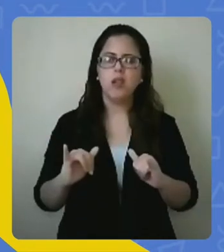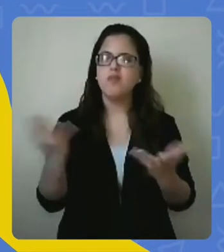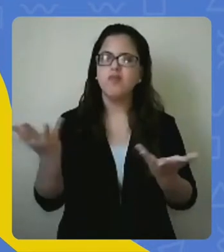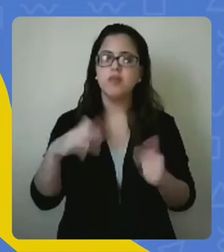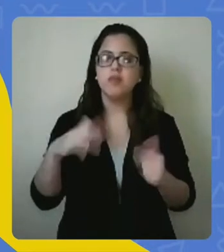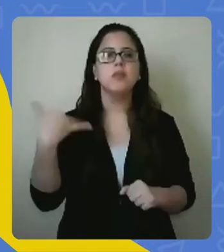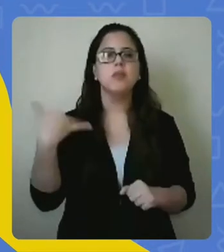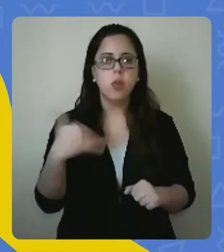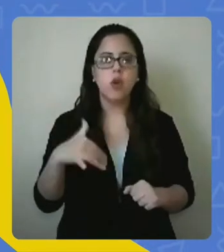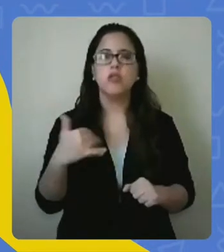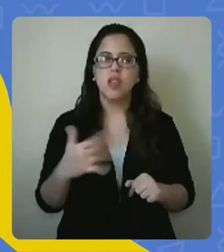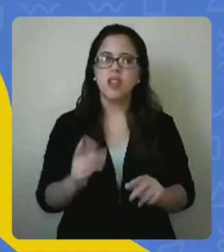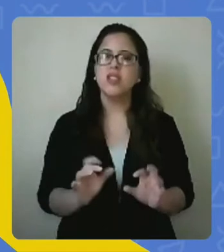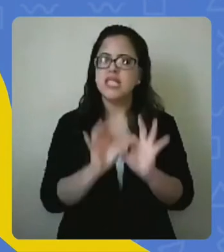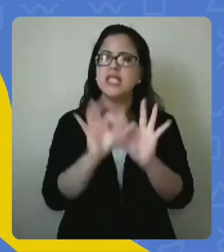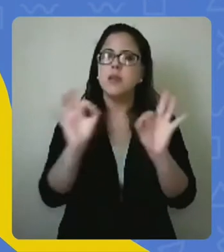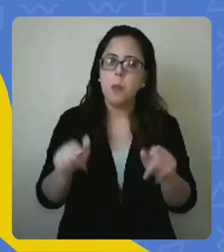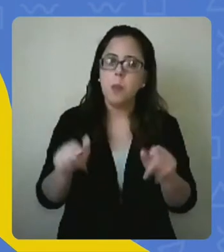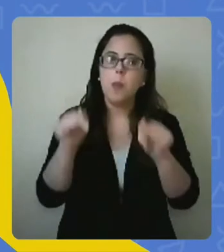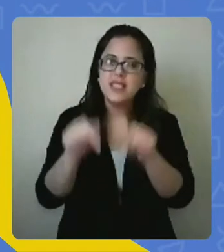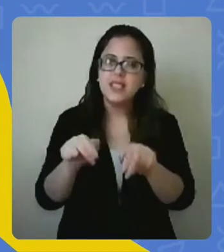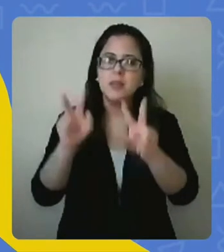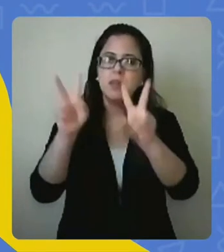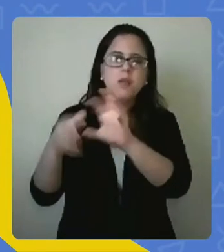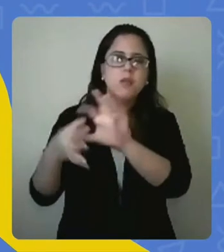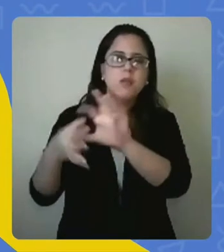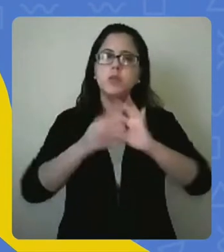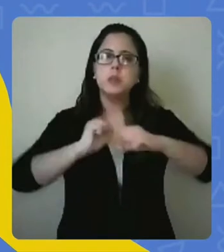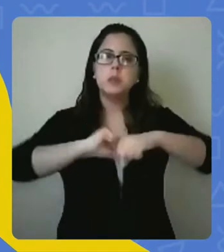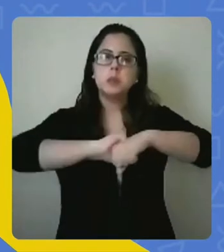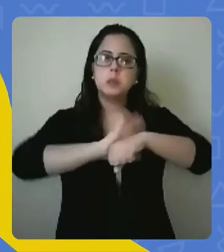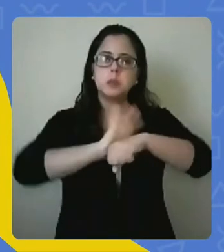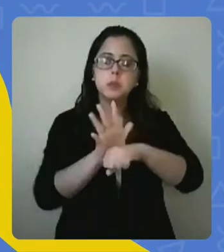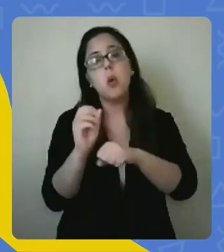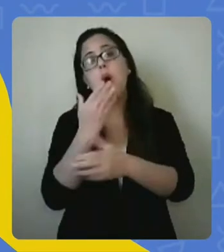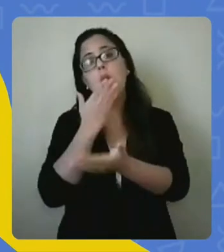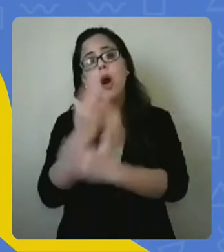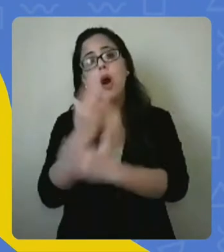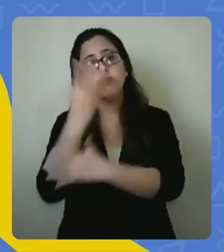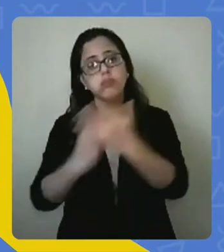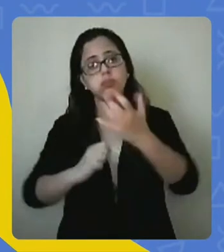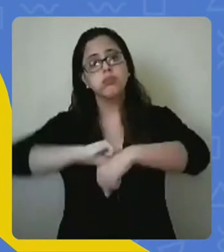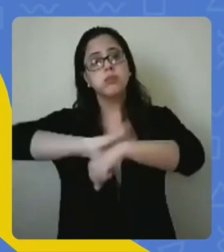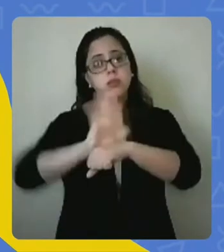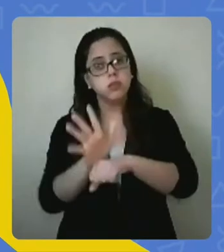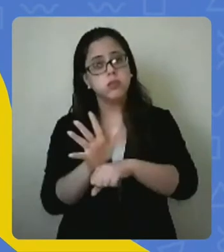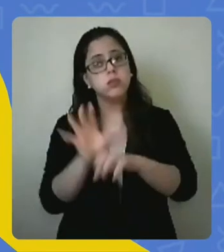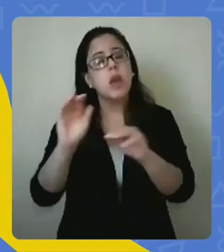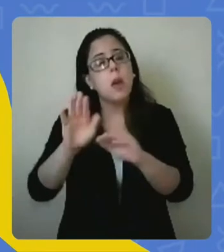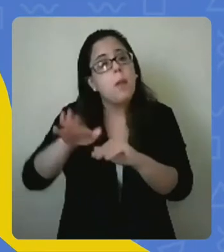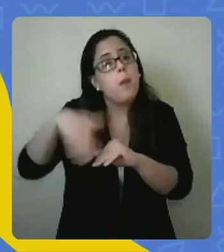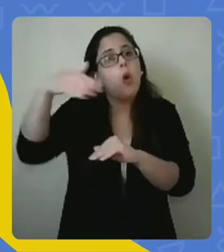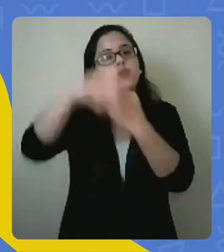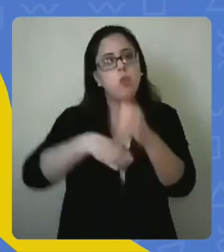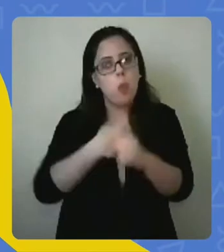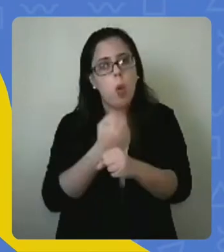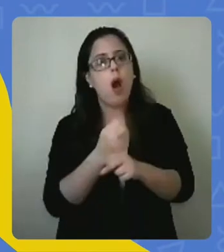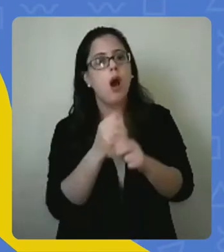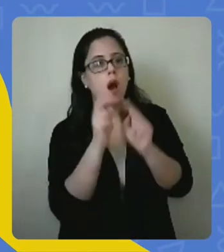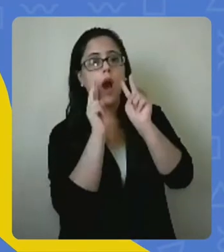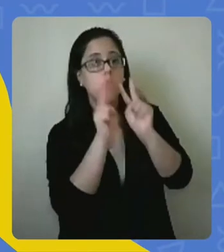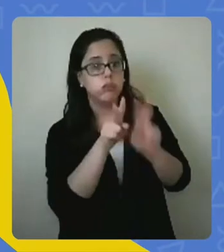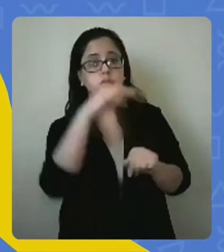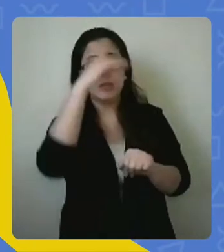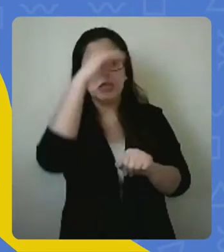y particularmente en pandemia o post-pandemia, que es lo que vamos a vivir los próximos años? Porque nos damos cuenta